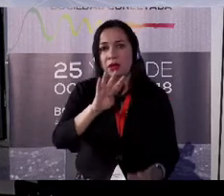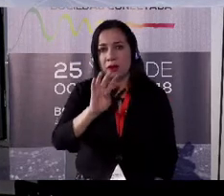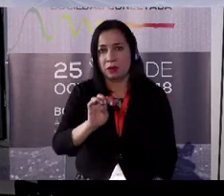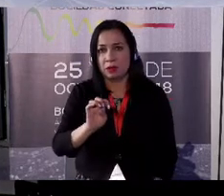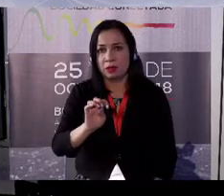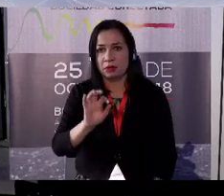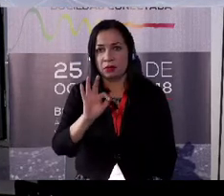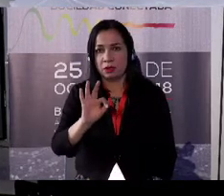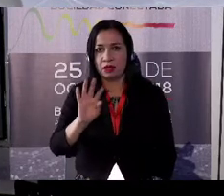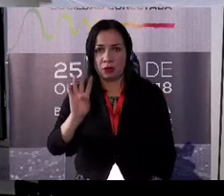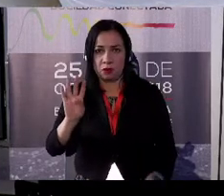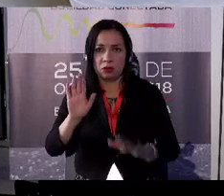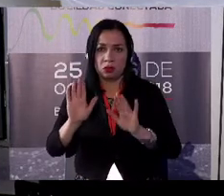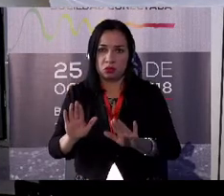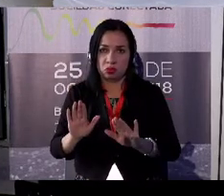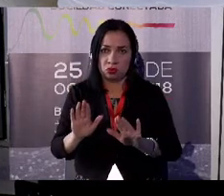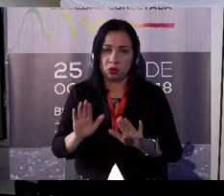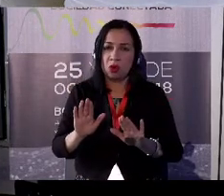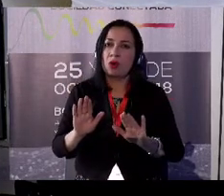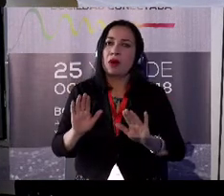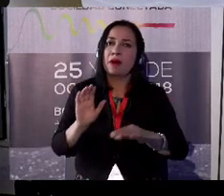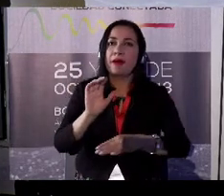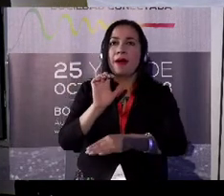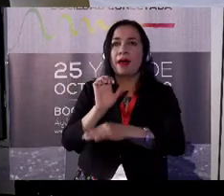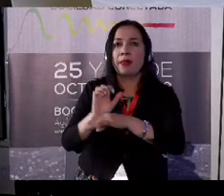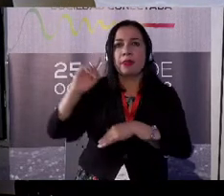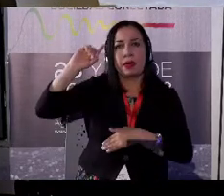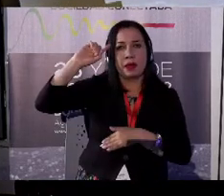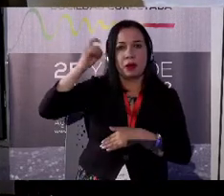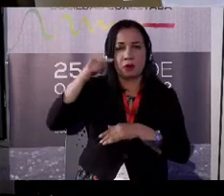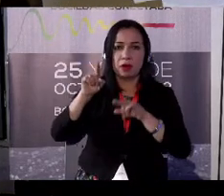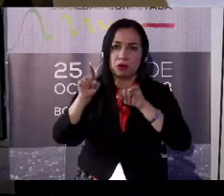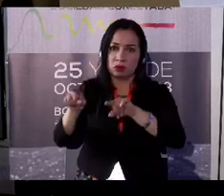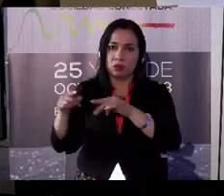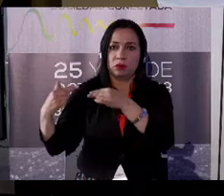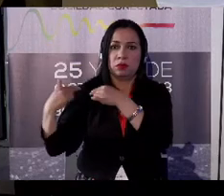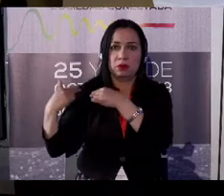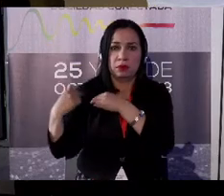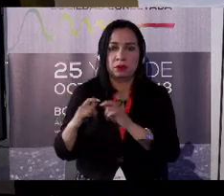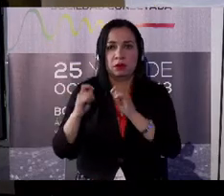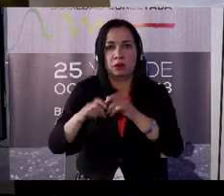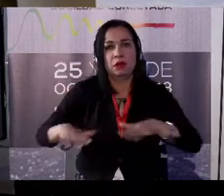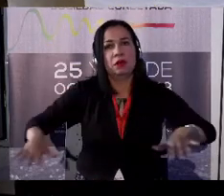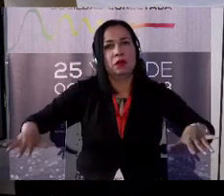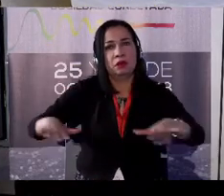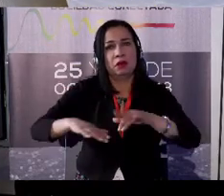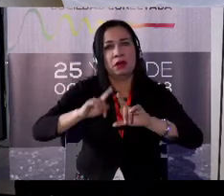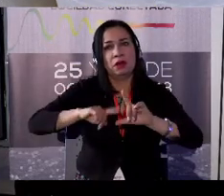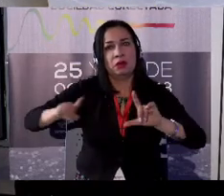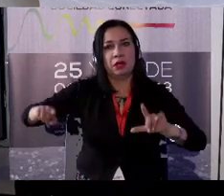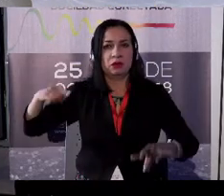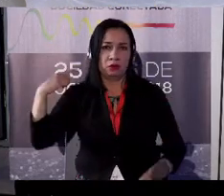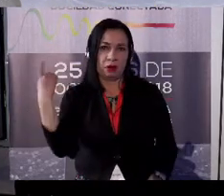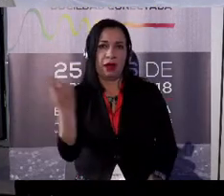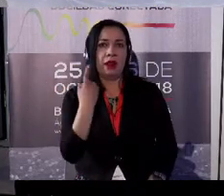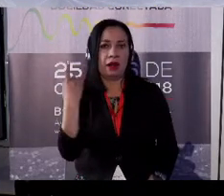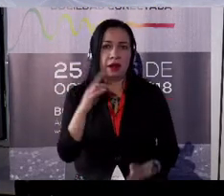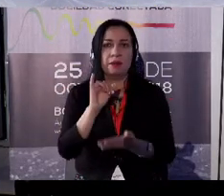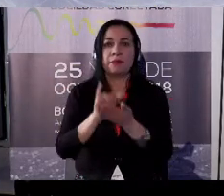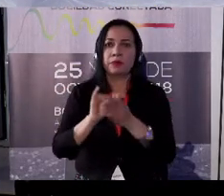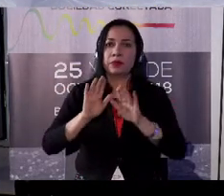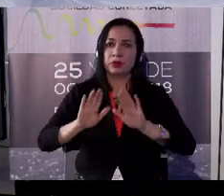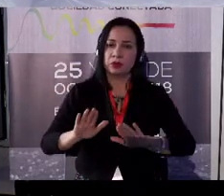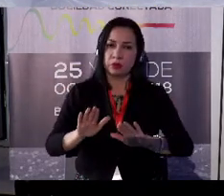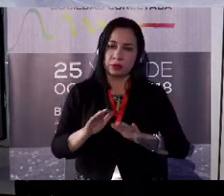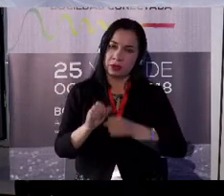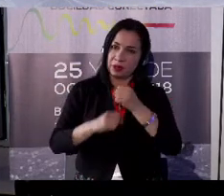gobierno que quedó a cargo de la asignación, atribución, asignación y la gestión de espectro en general. Y